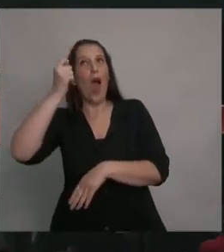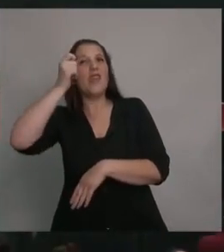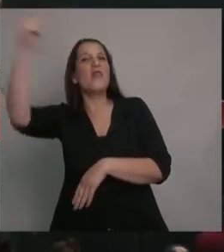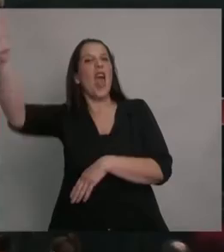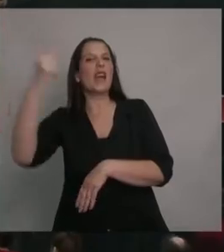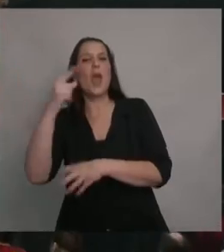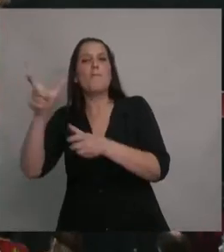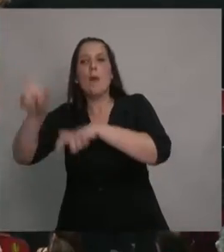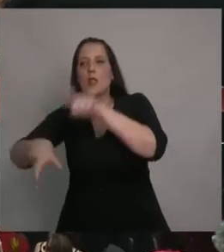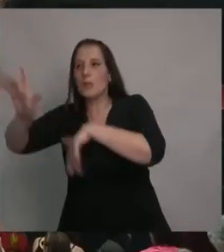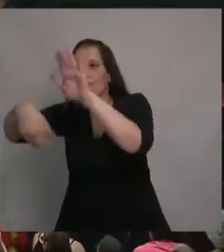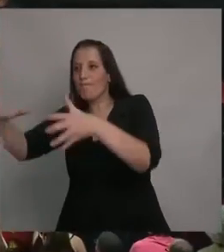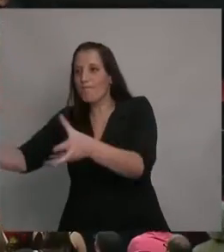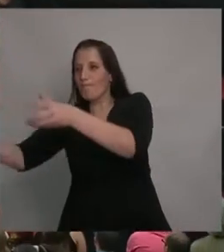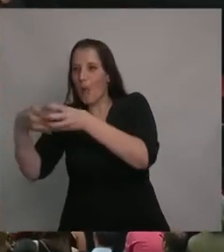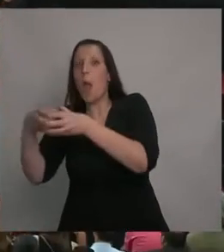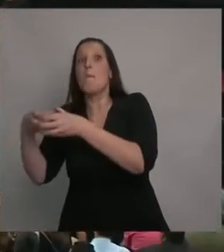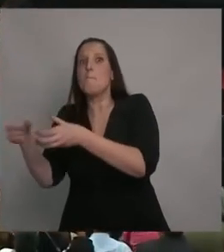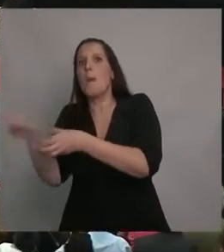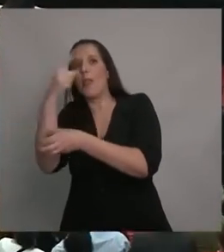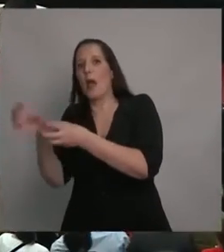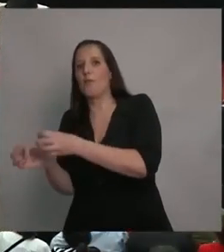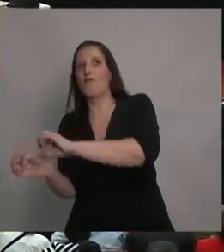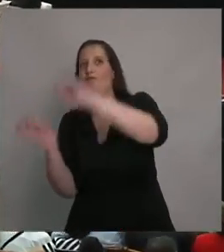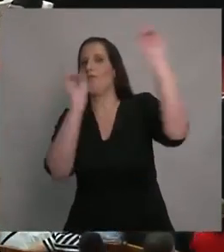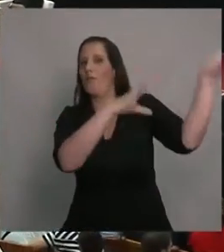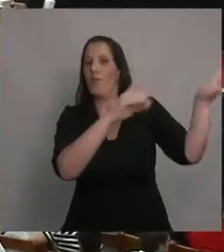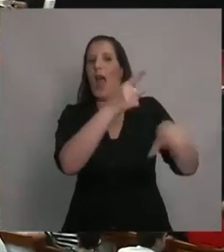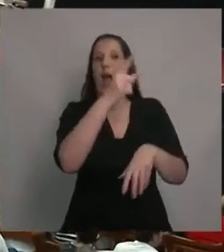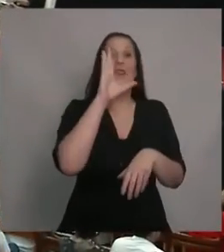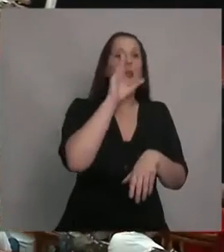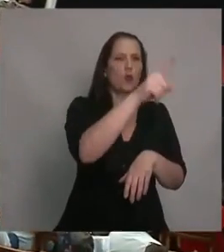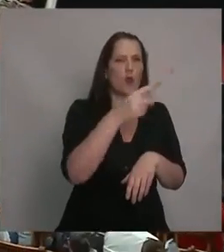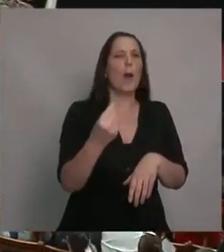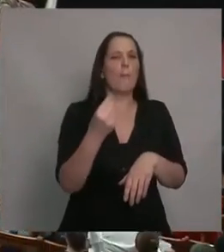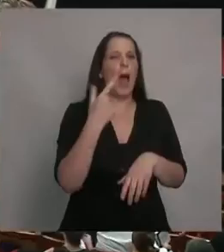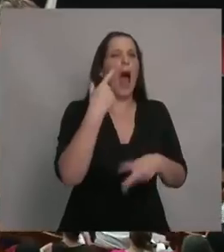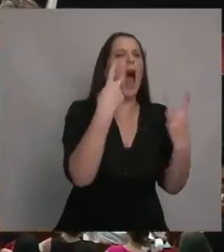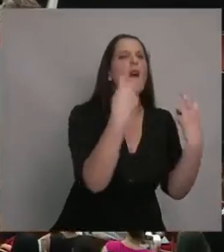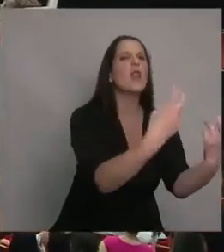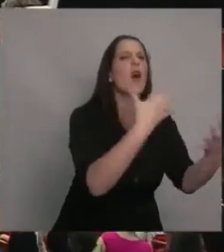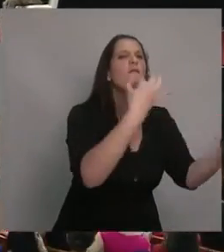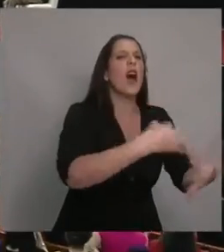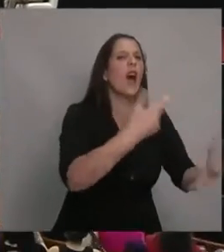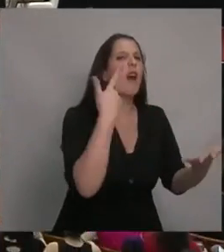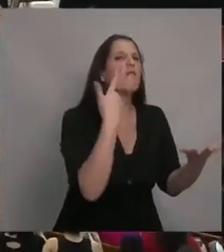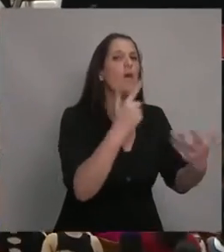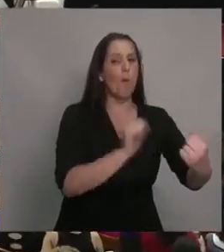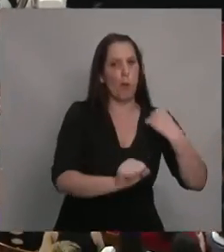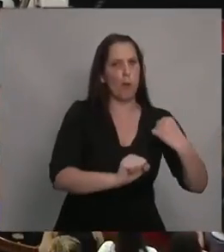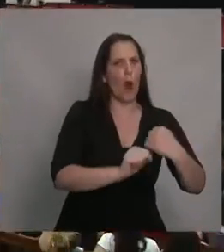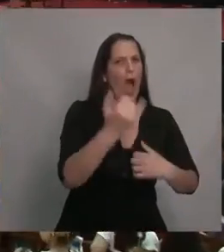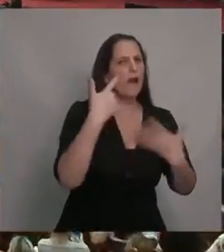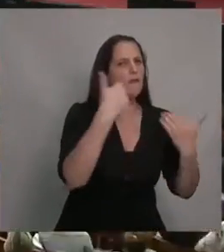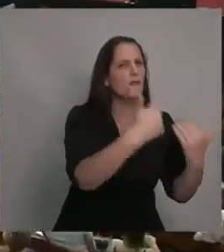organizaciones, obtener información de estos hechos terroristas y enviarla hacia Cuba. Uno o dos de esos hombres